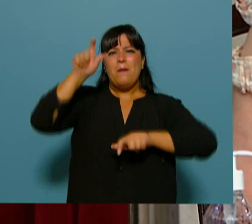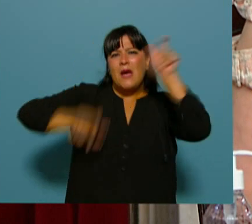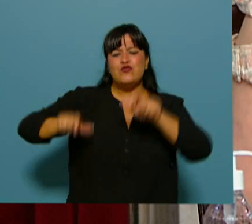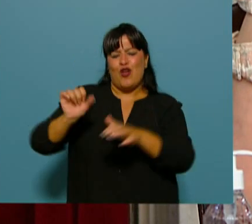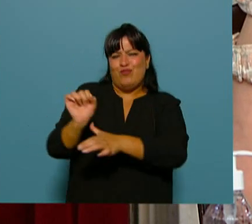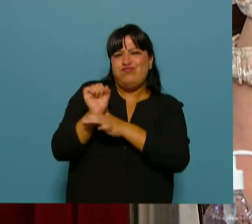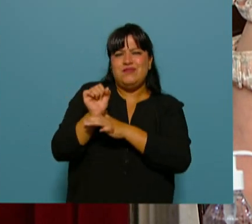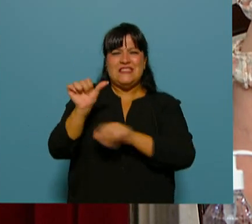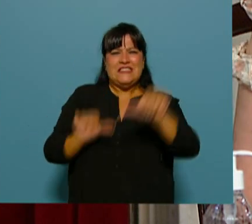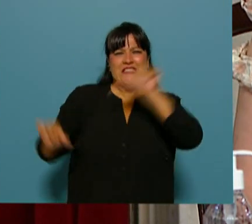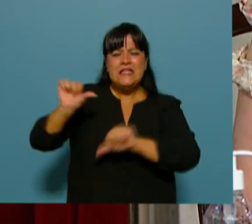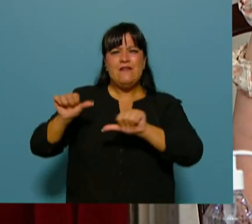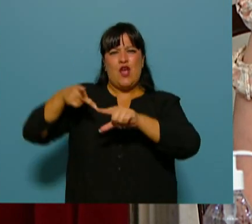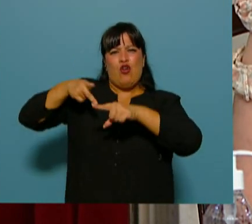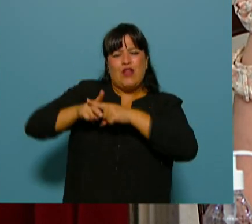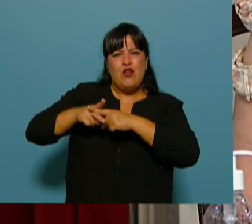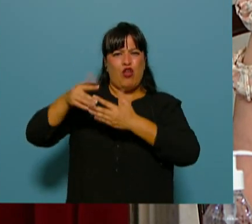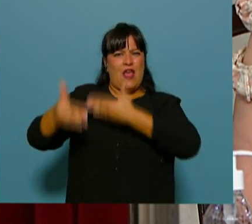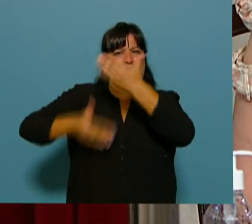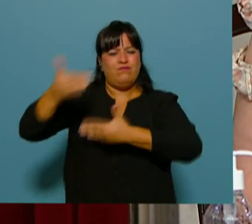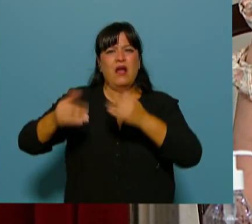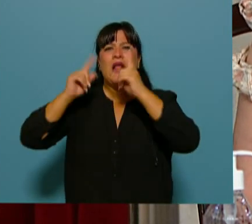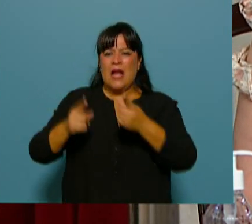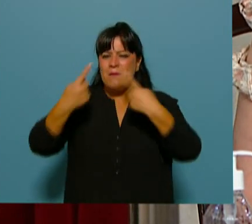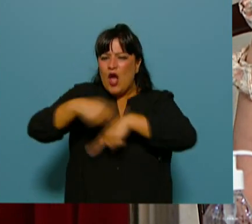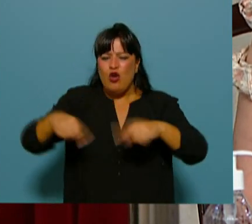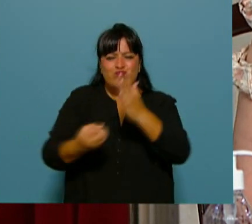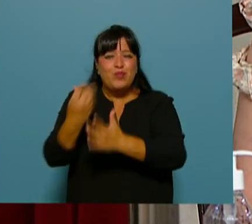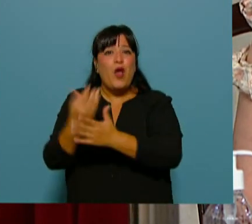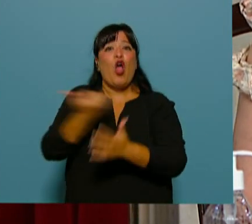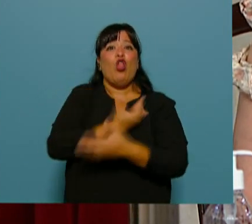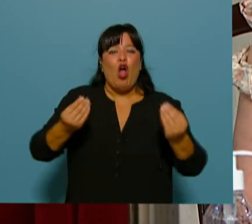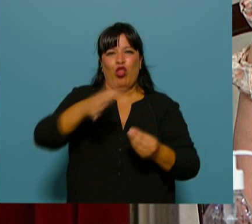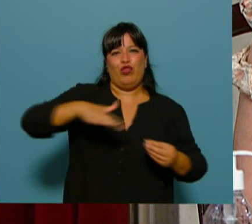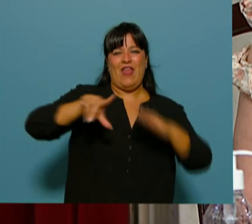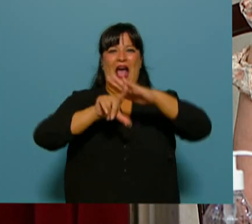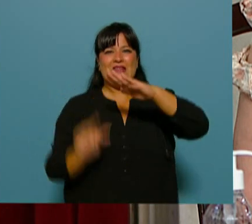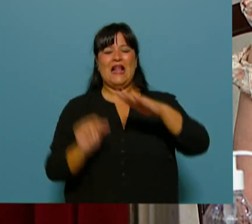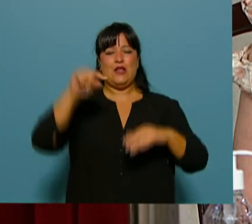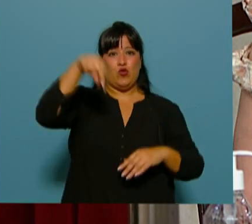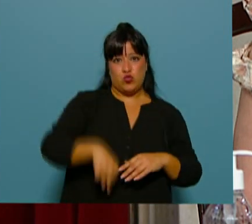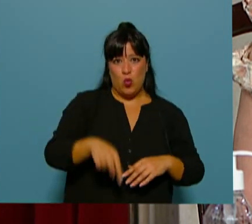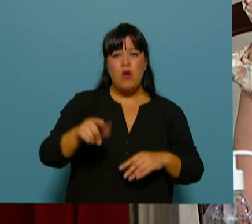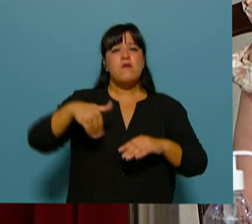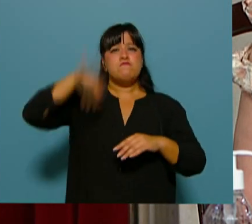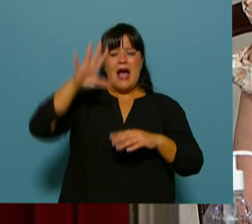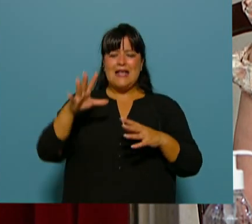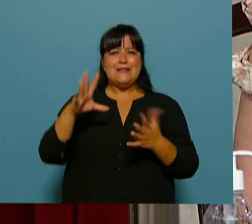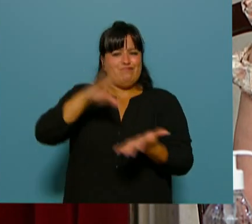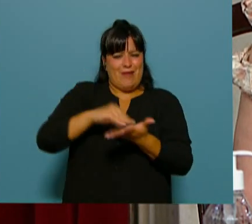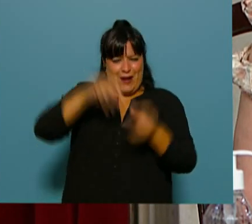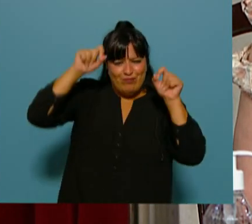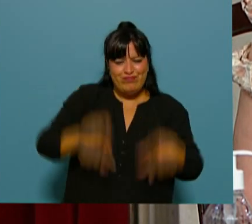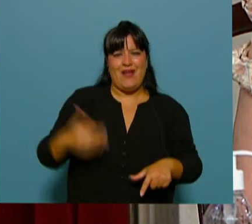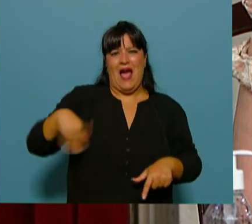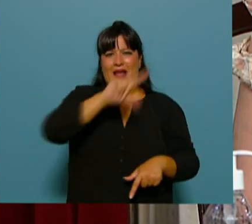científico, el desarrollo tecnológico y la innovación productiva en el Atlántico Sur. ejercer de modo efectivo la soberanía nacional